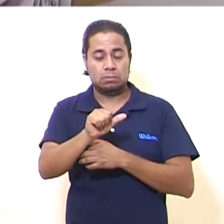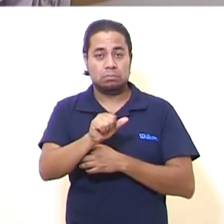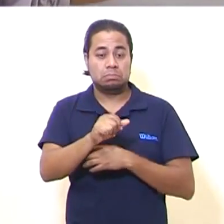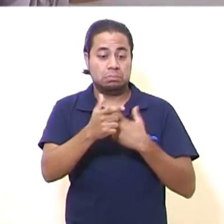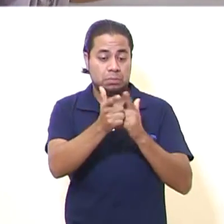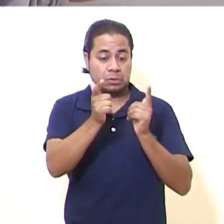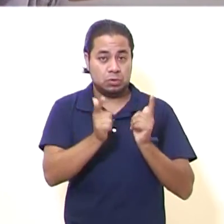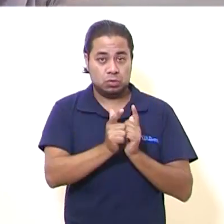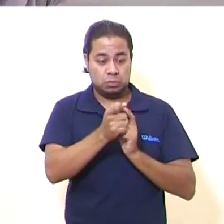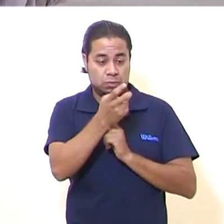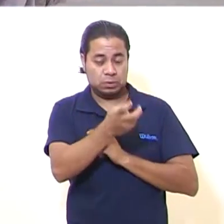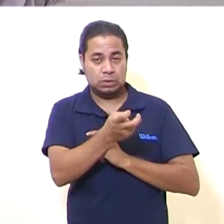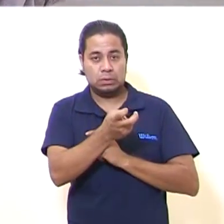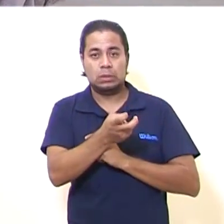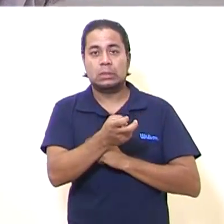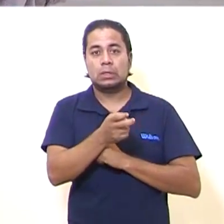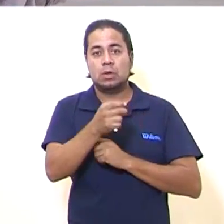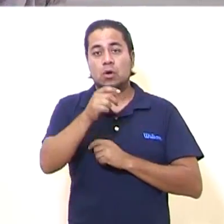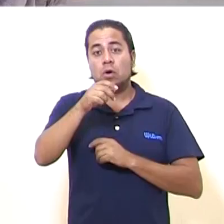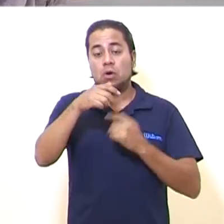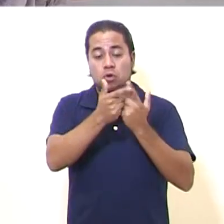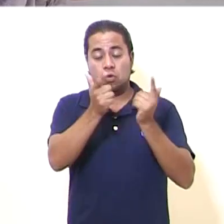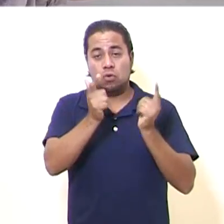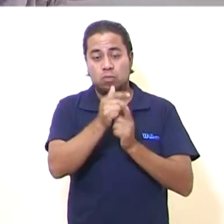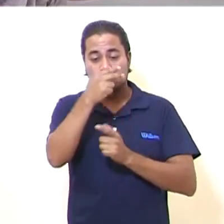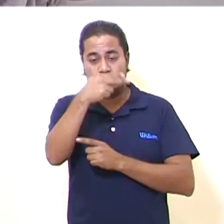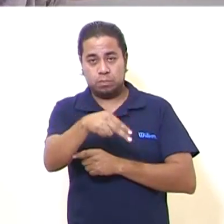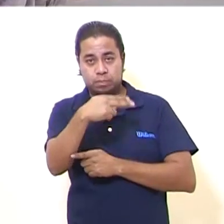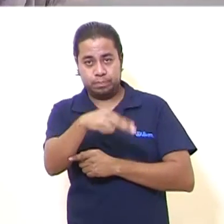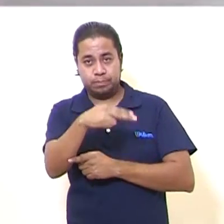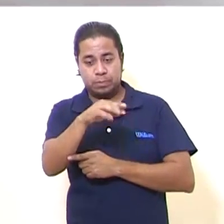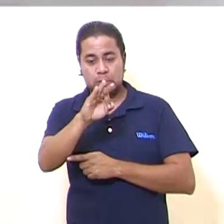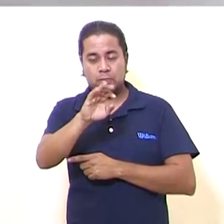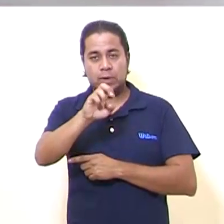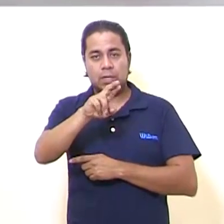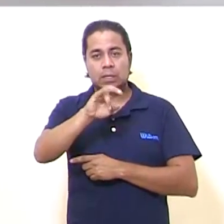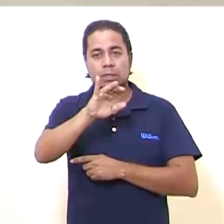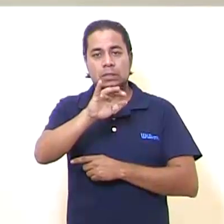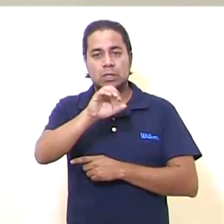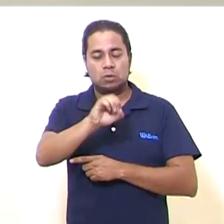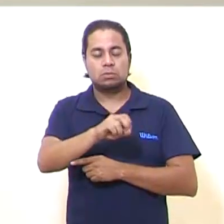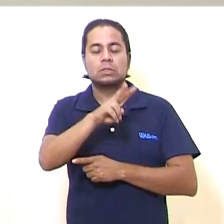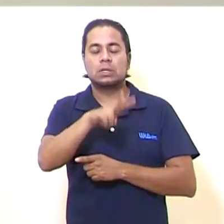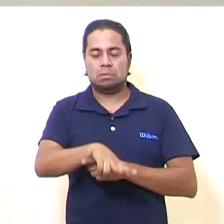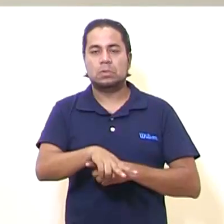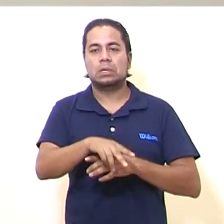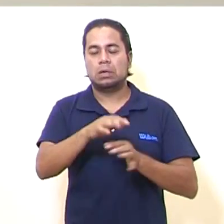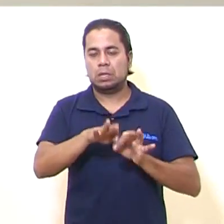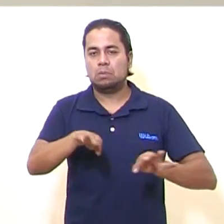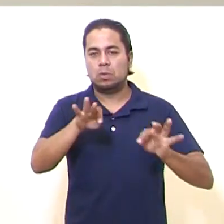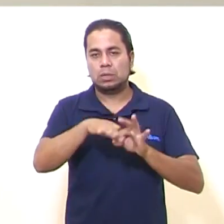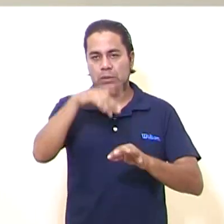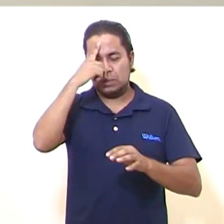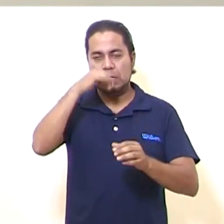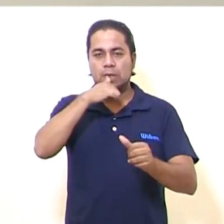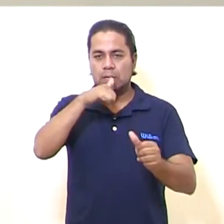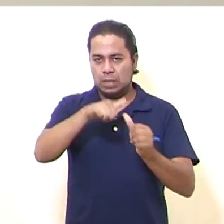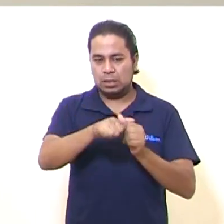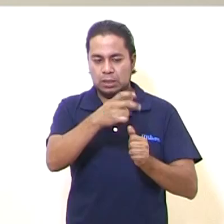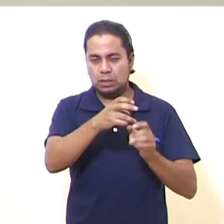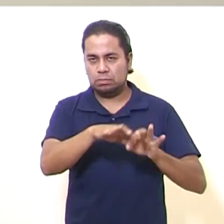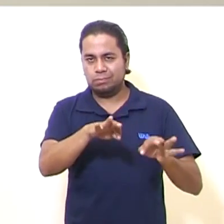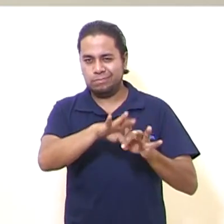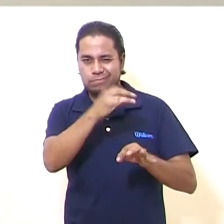fenicios fueron una clave muy importante en la historia de las letras y el abecedario.